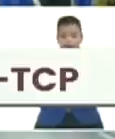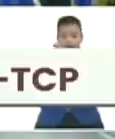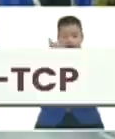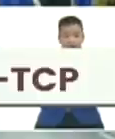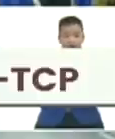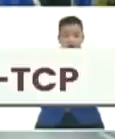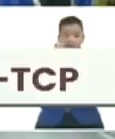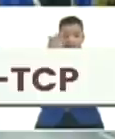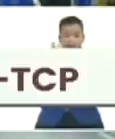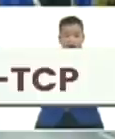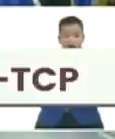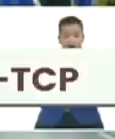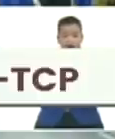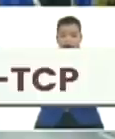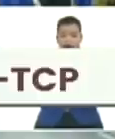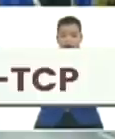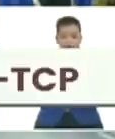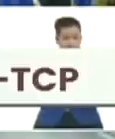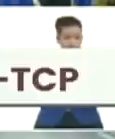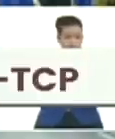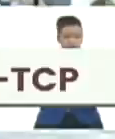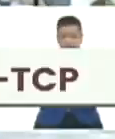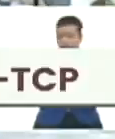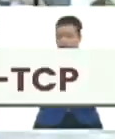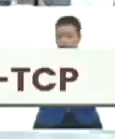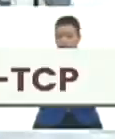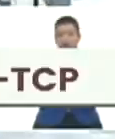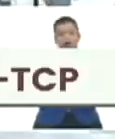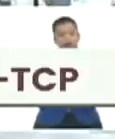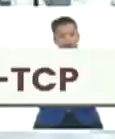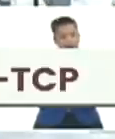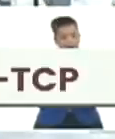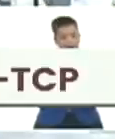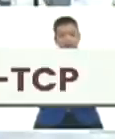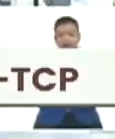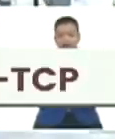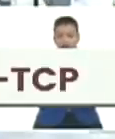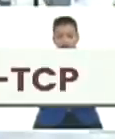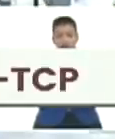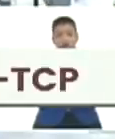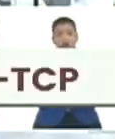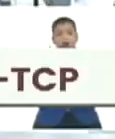Y es que la Cumbre de las Américas ya